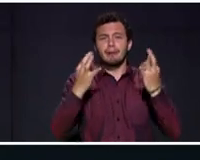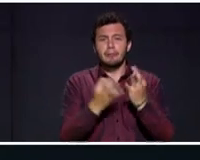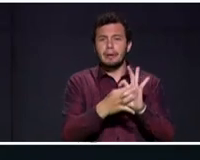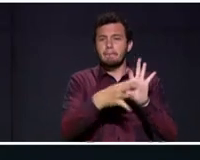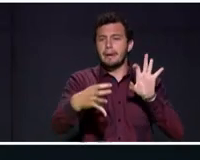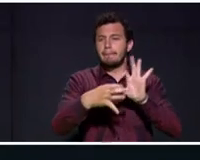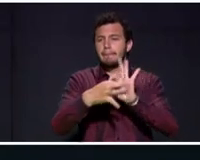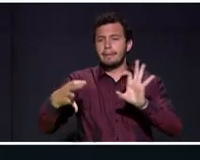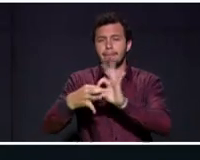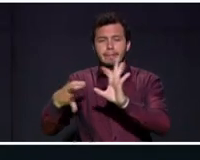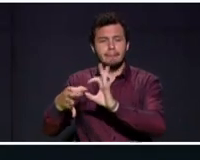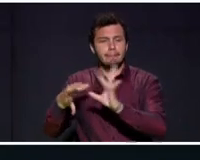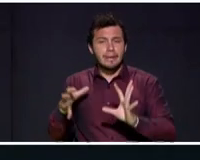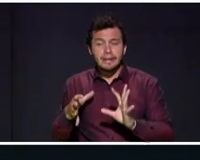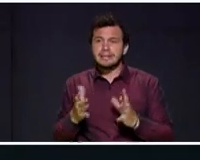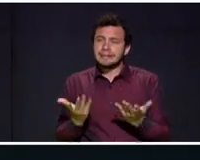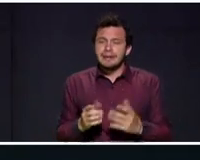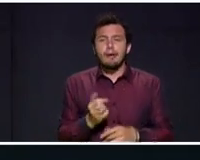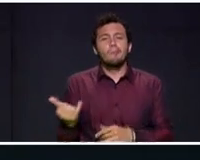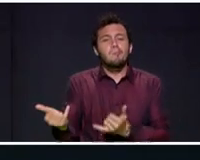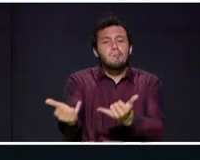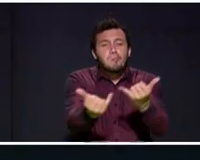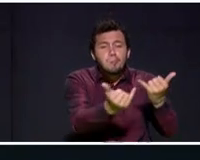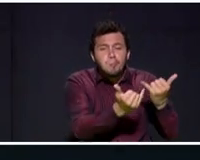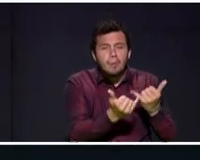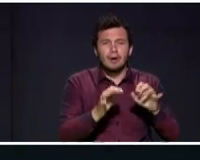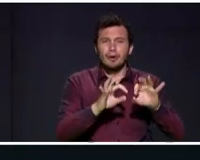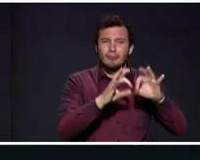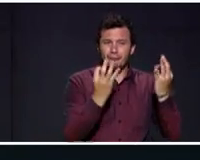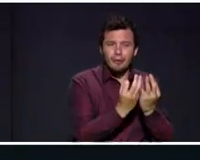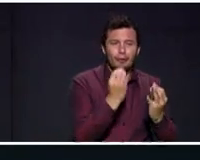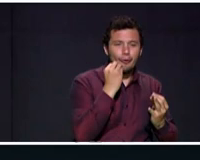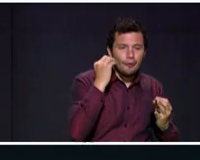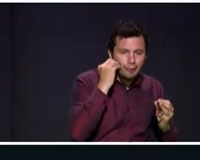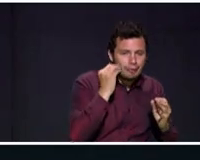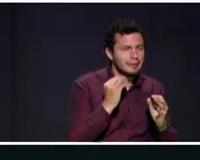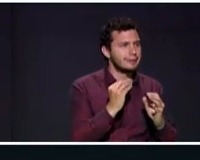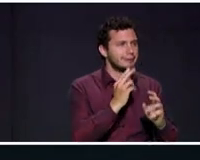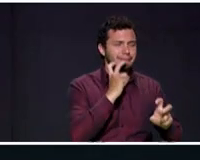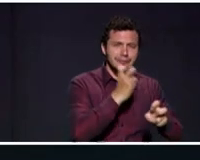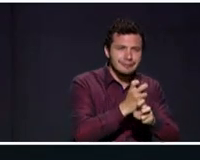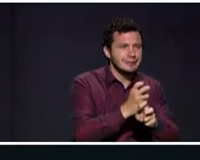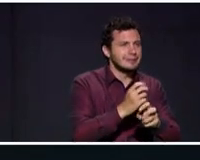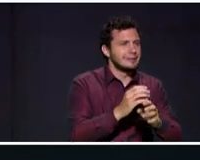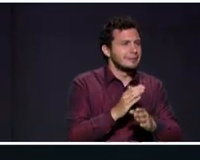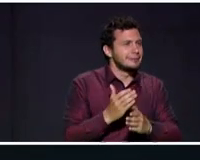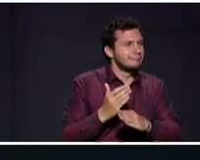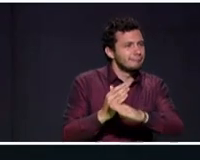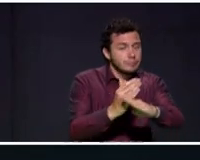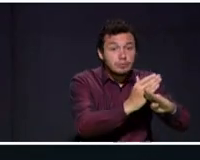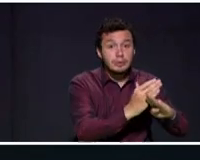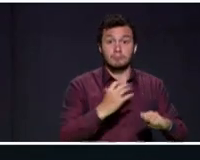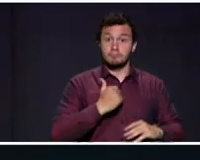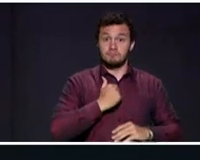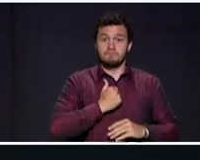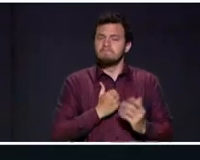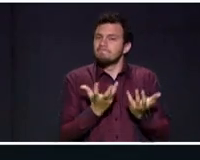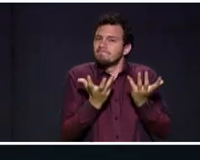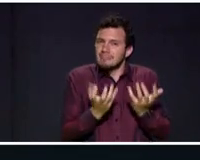lucha muy interna en cada hogar nosotros queremos hacer un trabajo de prevención queremos hacer una